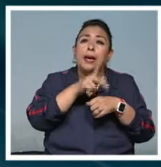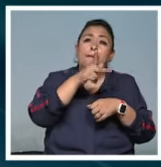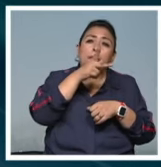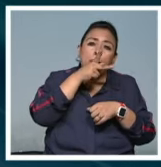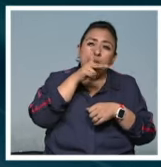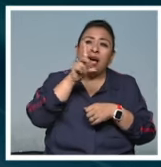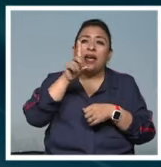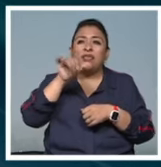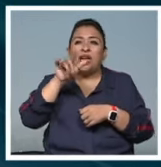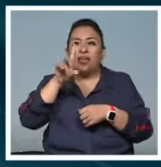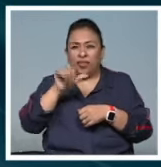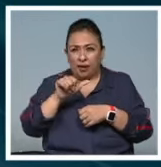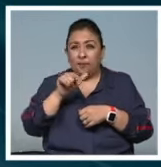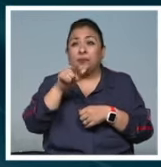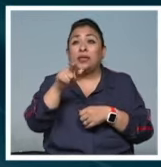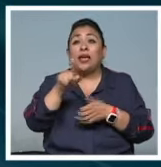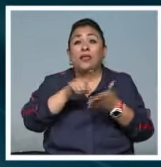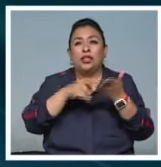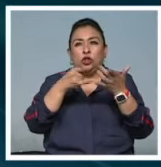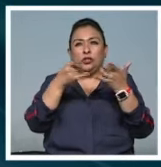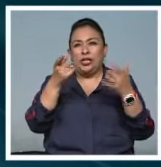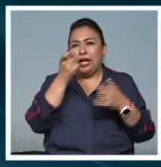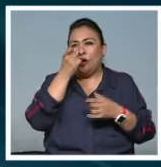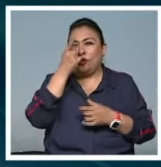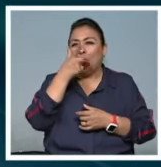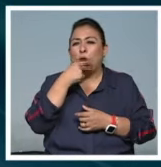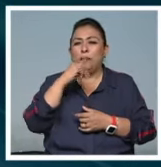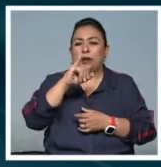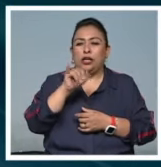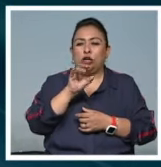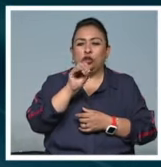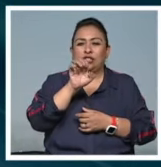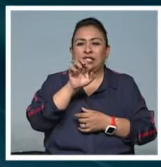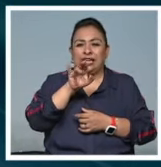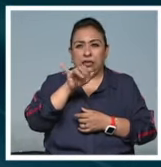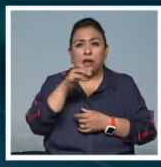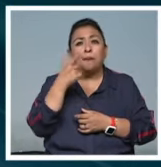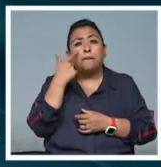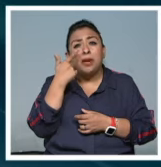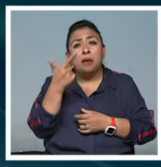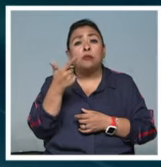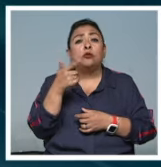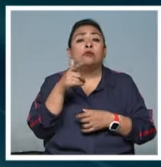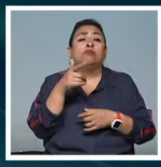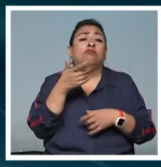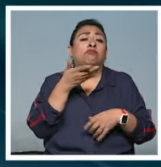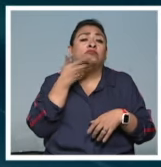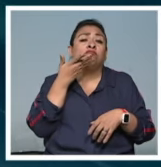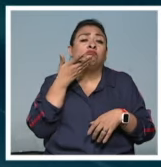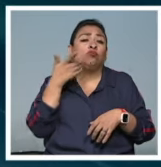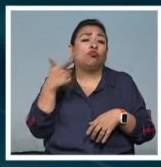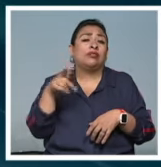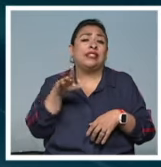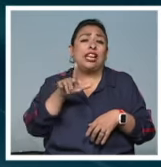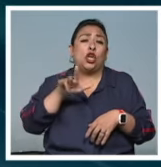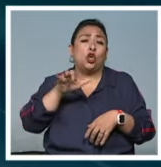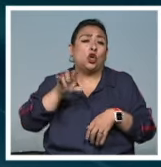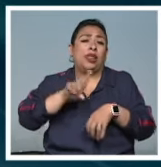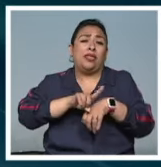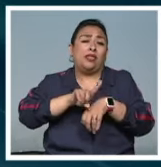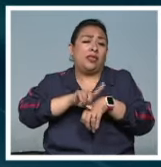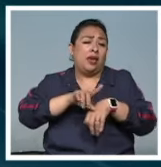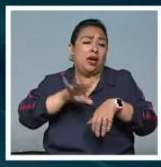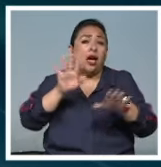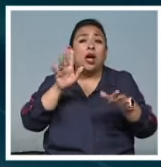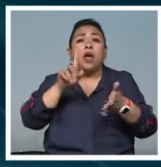Dada. En la trama, su autor, José Ignacio Valenzuela, nos lleva por un recorrido de los quehaceres cotidianos de Leonora, un día a día lleno